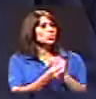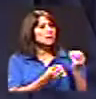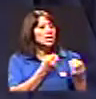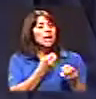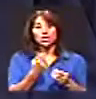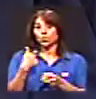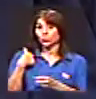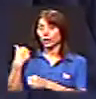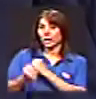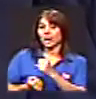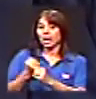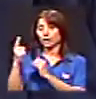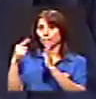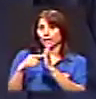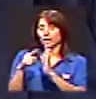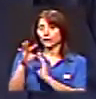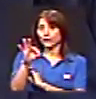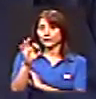en